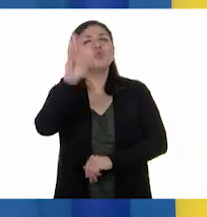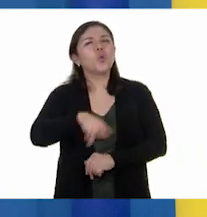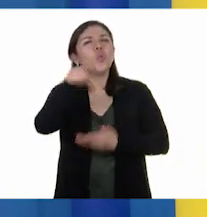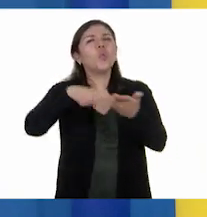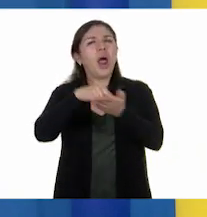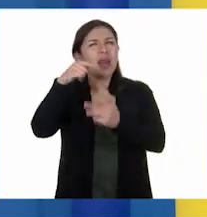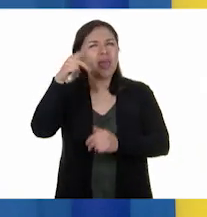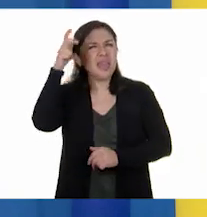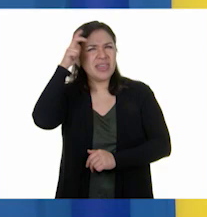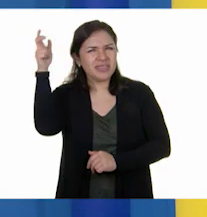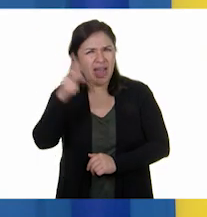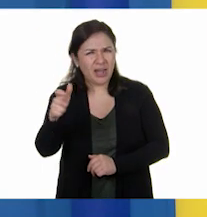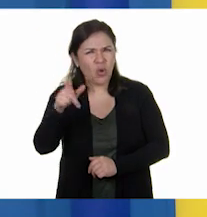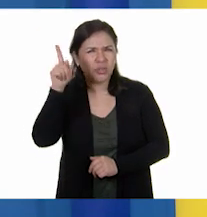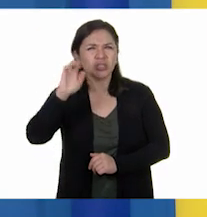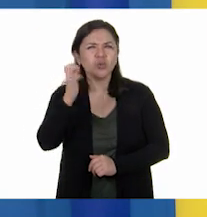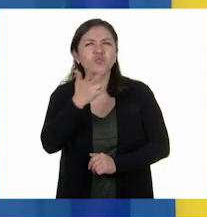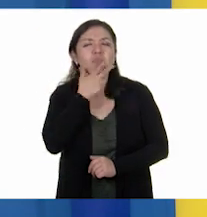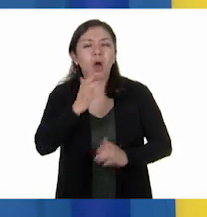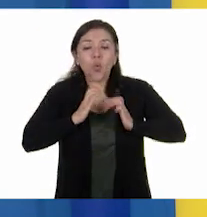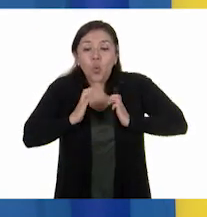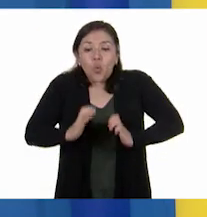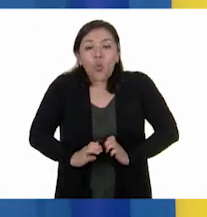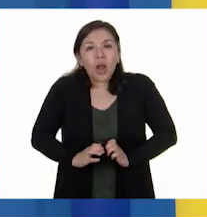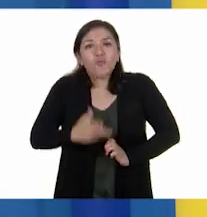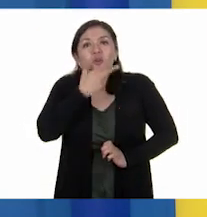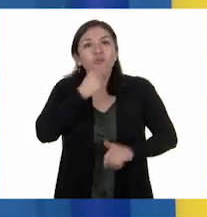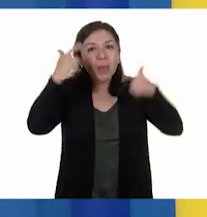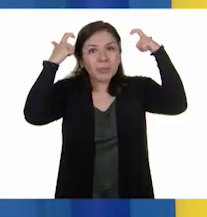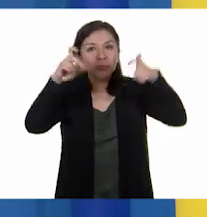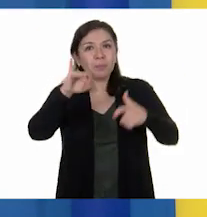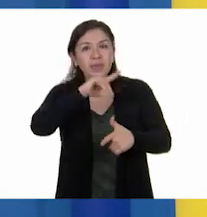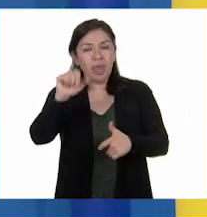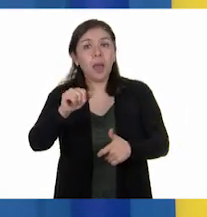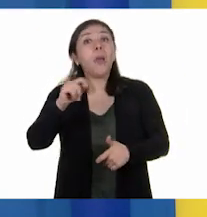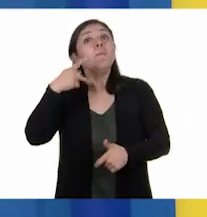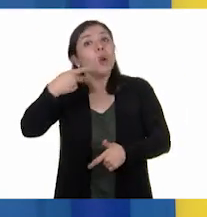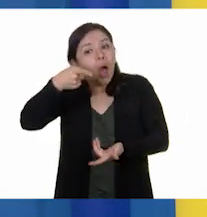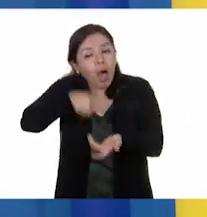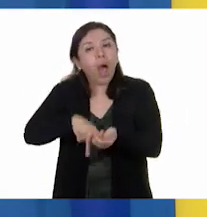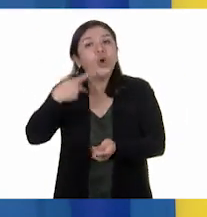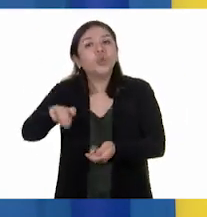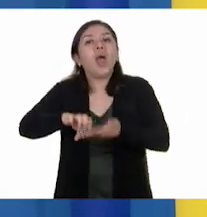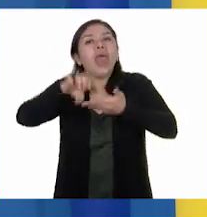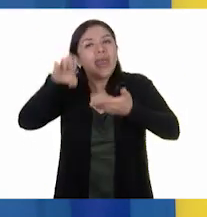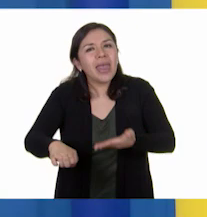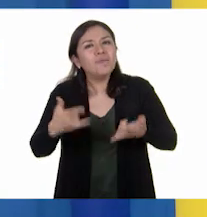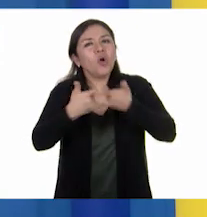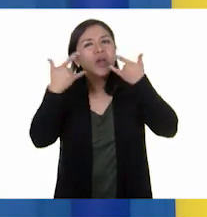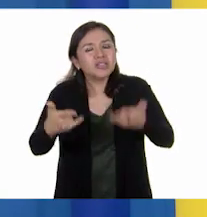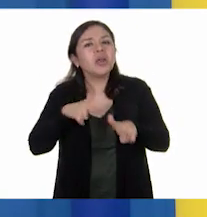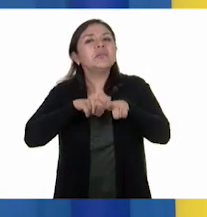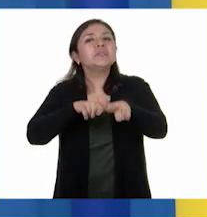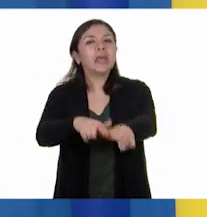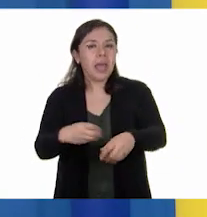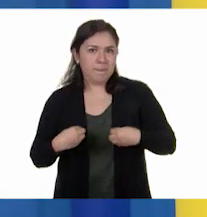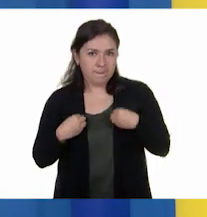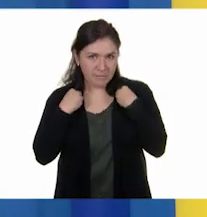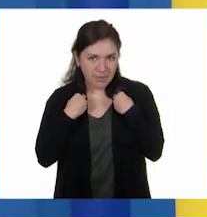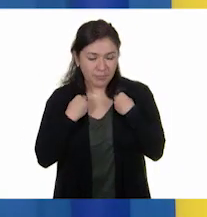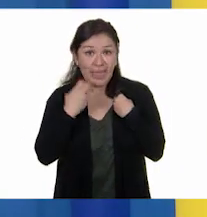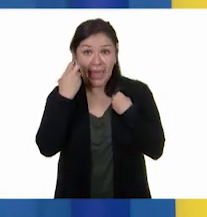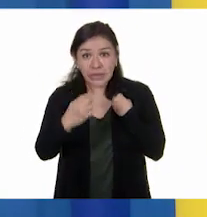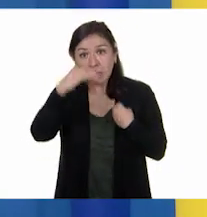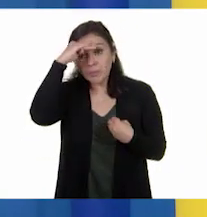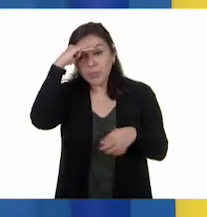Parral, Chihuahua, el cuerpo de don Francisco Villa, pues su legado y su ejemplo siguen vivos, lo cual no implica de ninguna manera